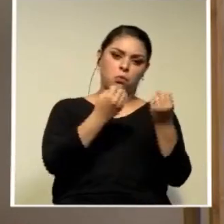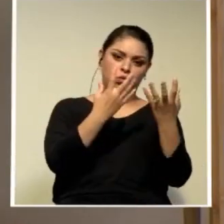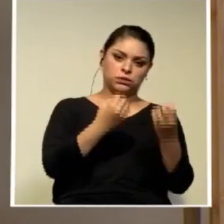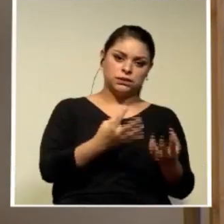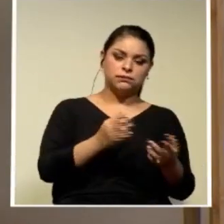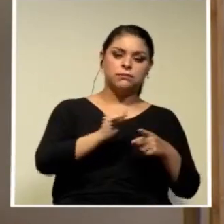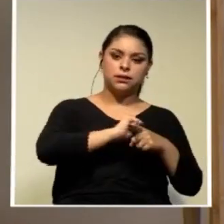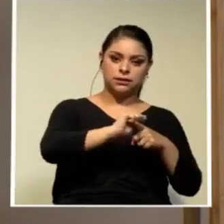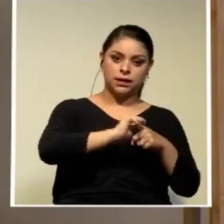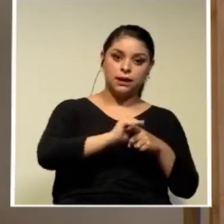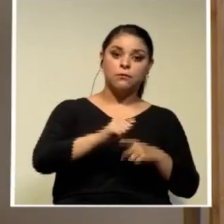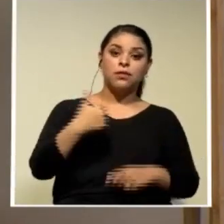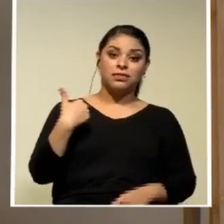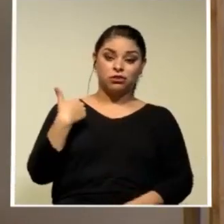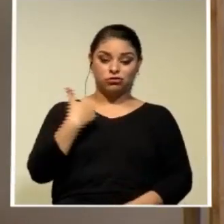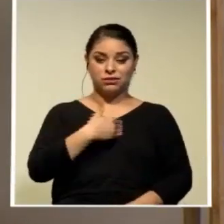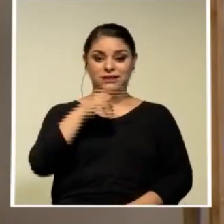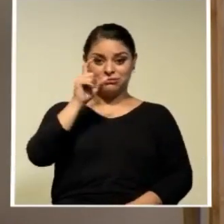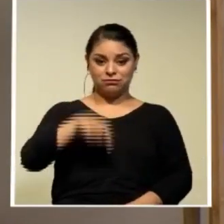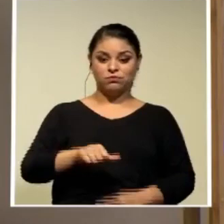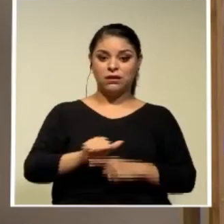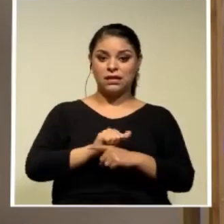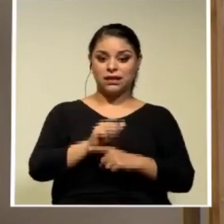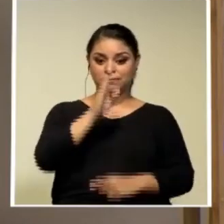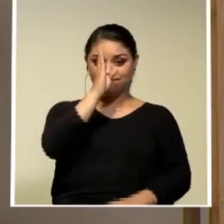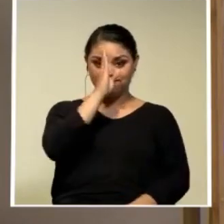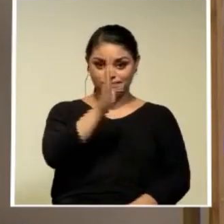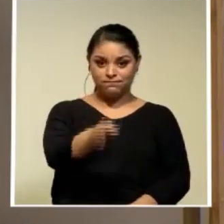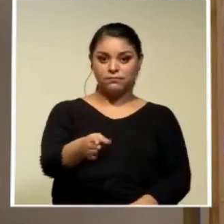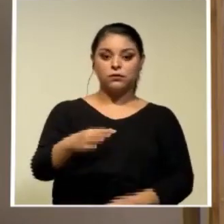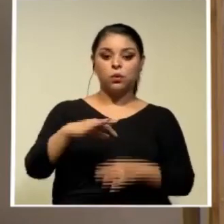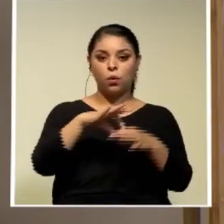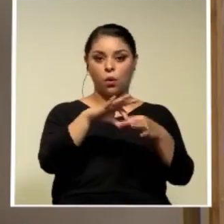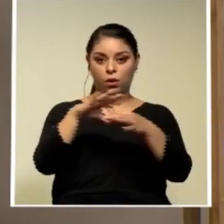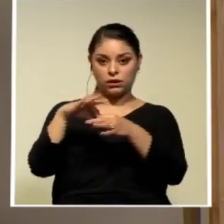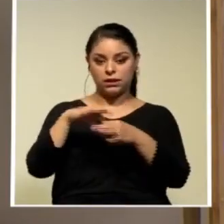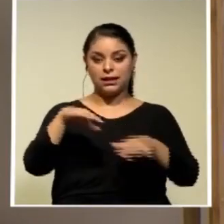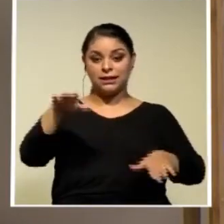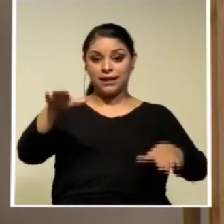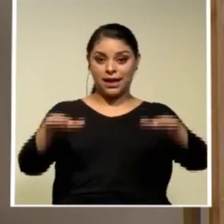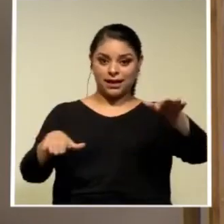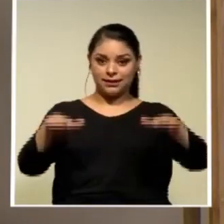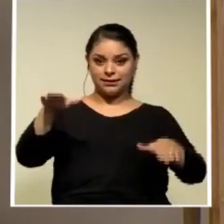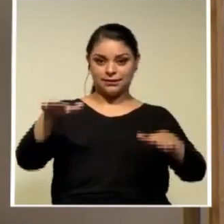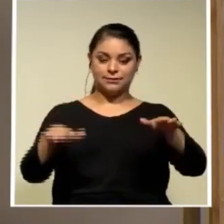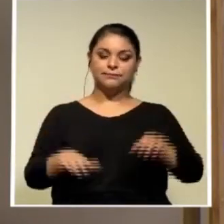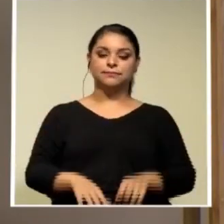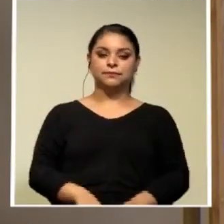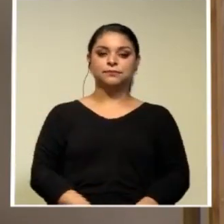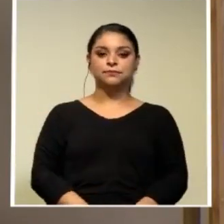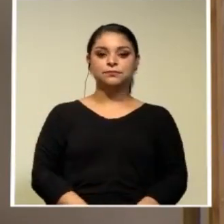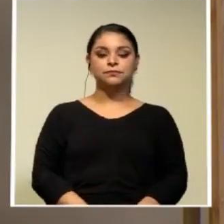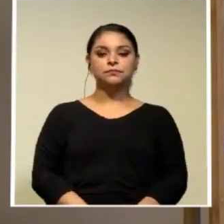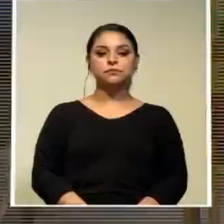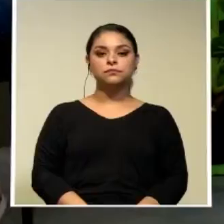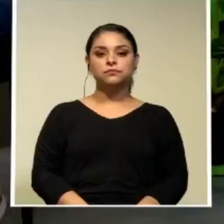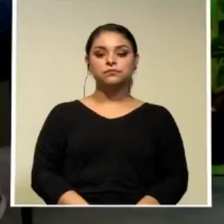nosotros debemos practicar con direccionalidad, con coordinación y con equilibrio, muy importante. Mira qué